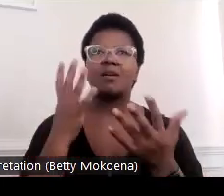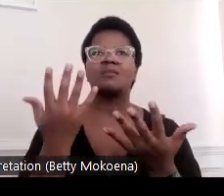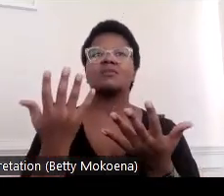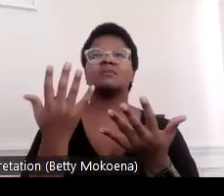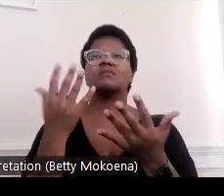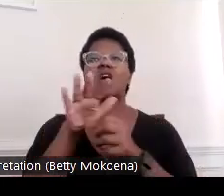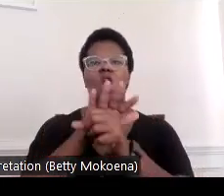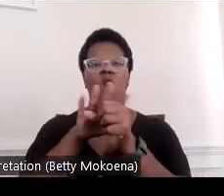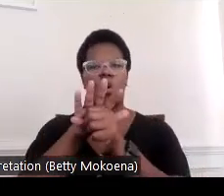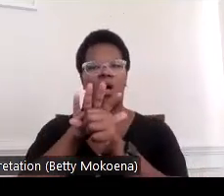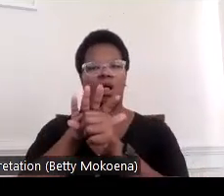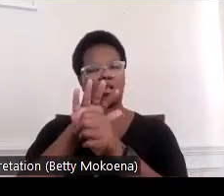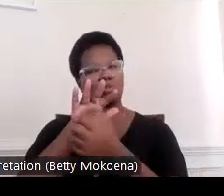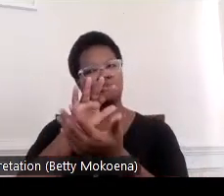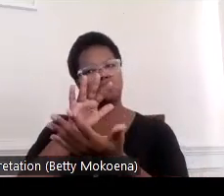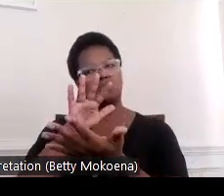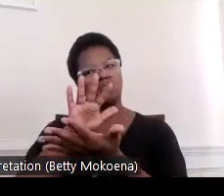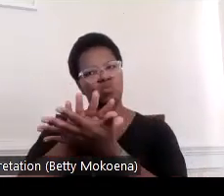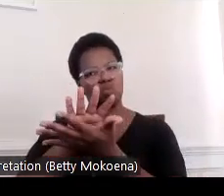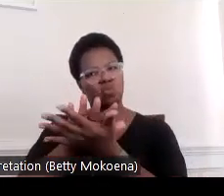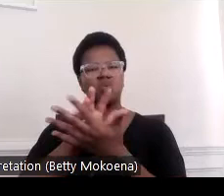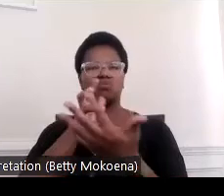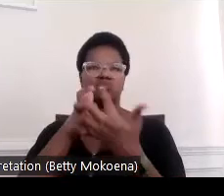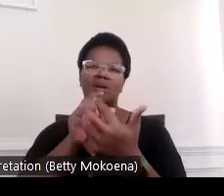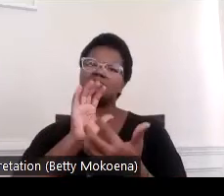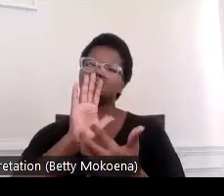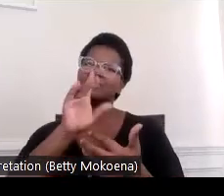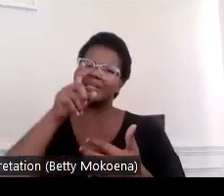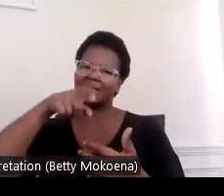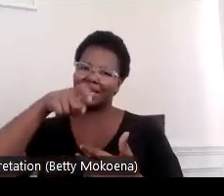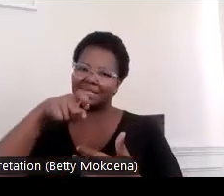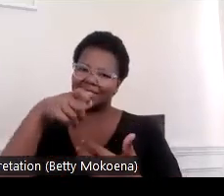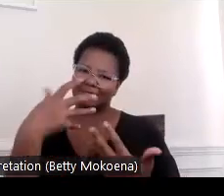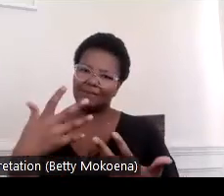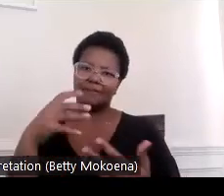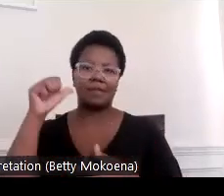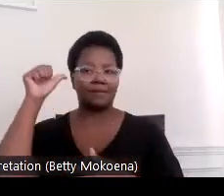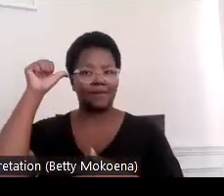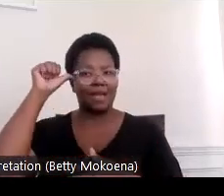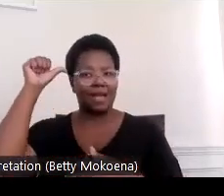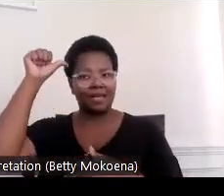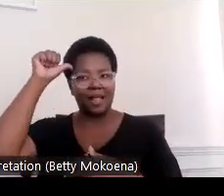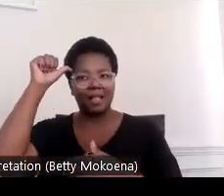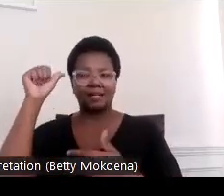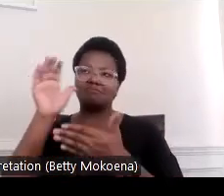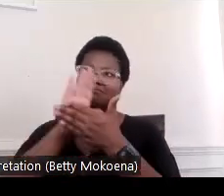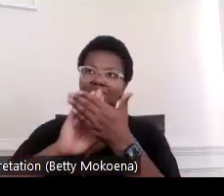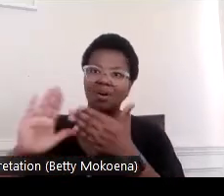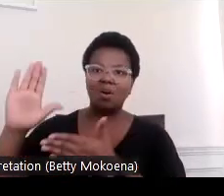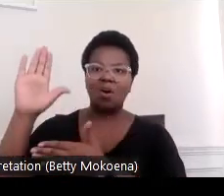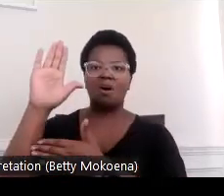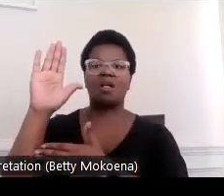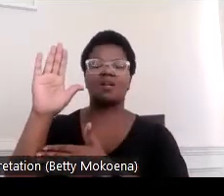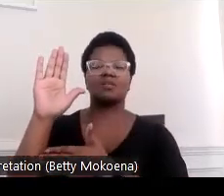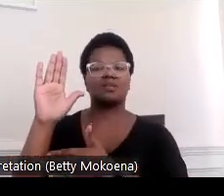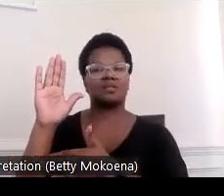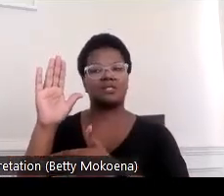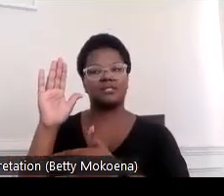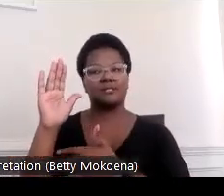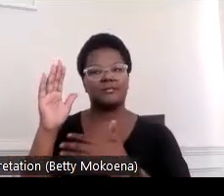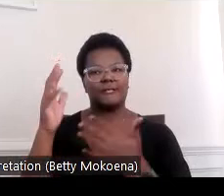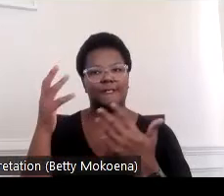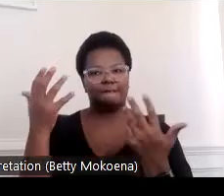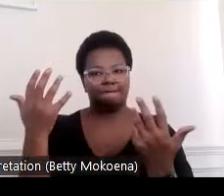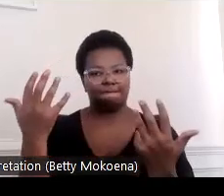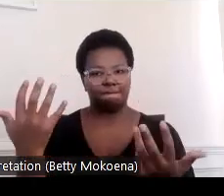a encontrar una escuela local algo apropiado para adultos tal vez puede ser que ellos quieran asistir al colegio y